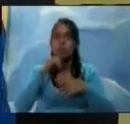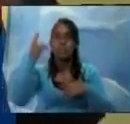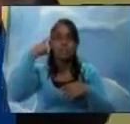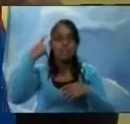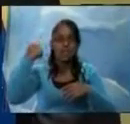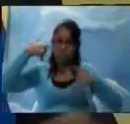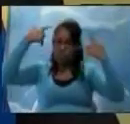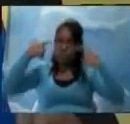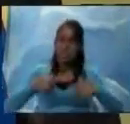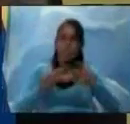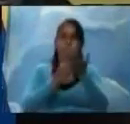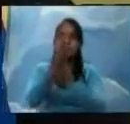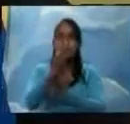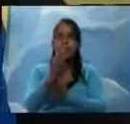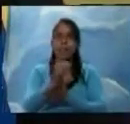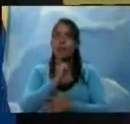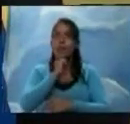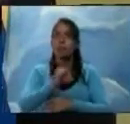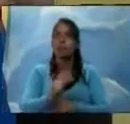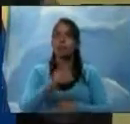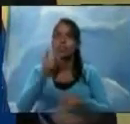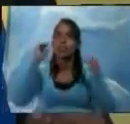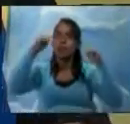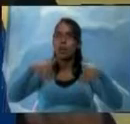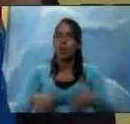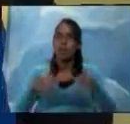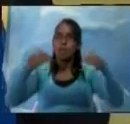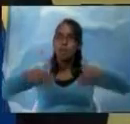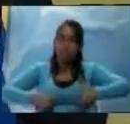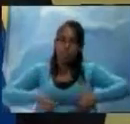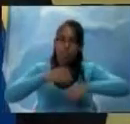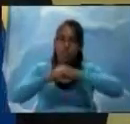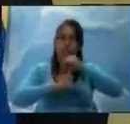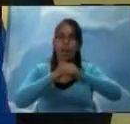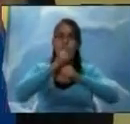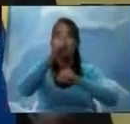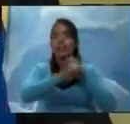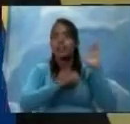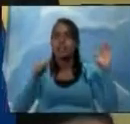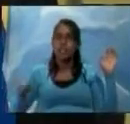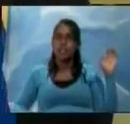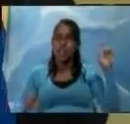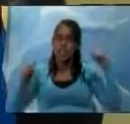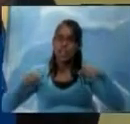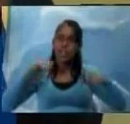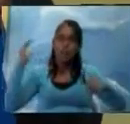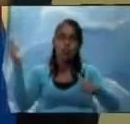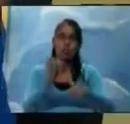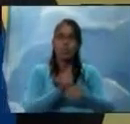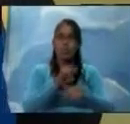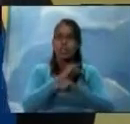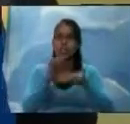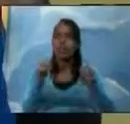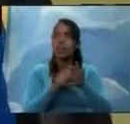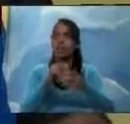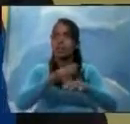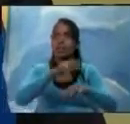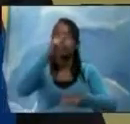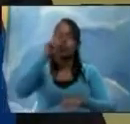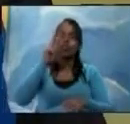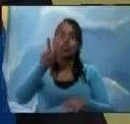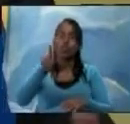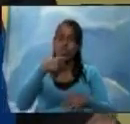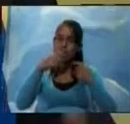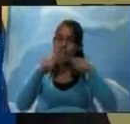tenemos que ser fiel, es por eso que tenemos que esforzarnos en la obra del Señor. Aquí encontramos que el que había recibido